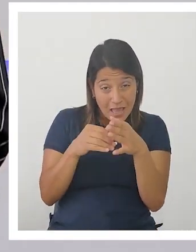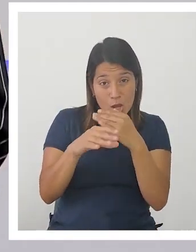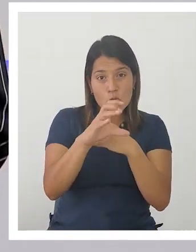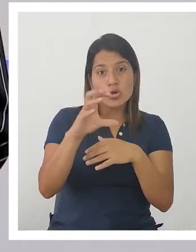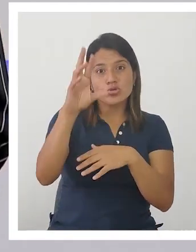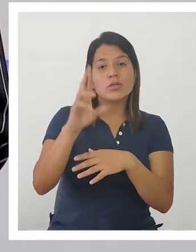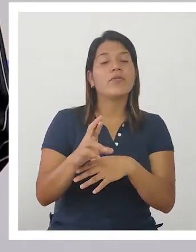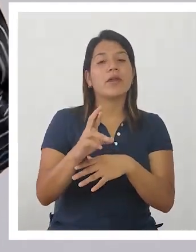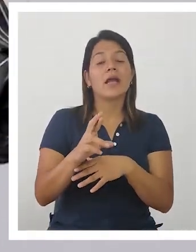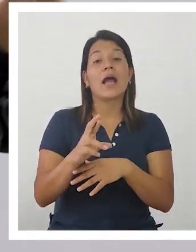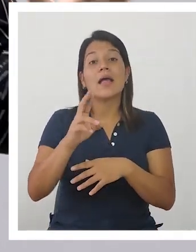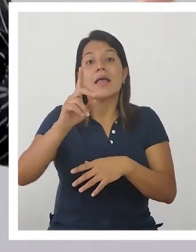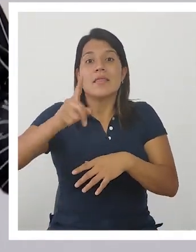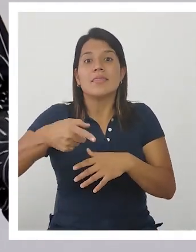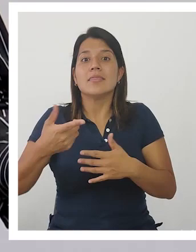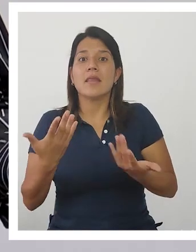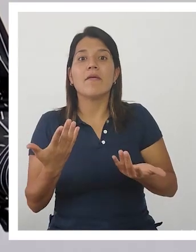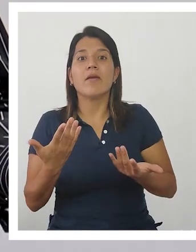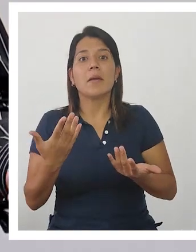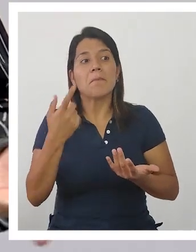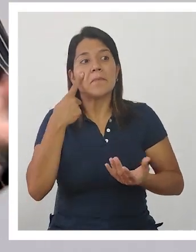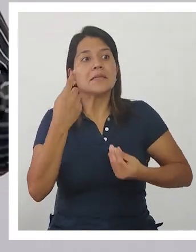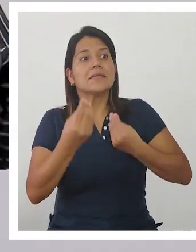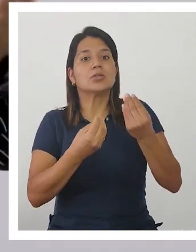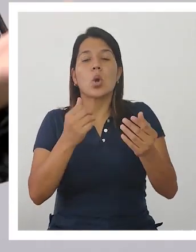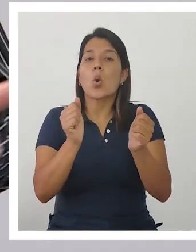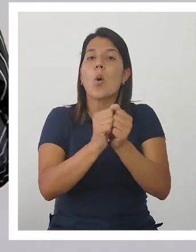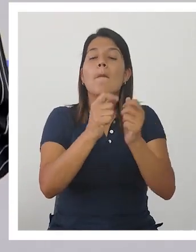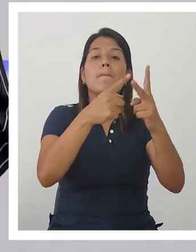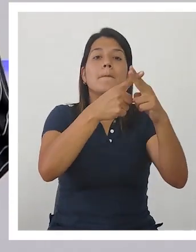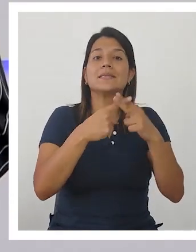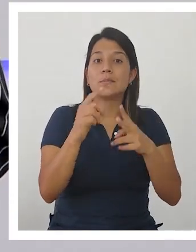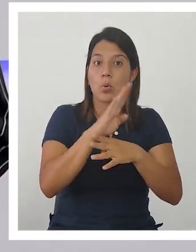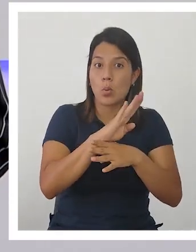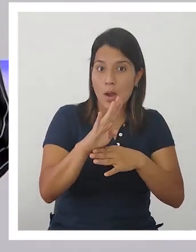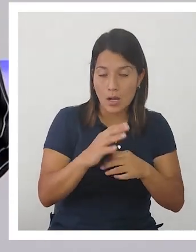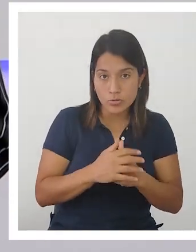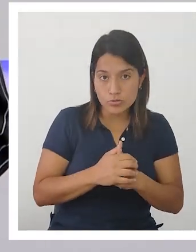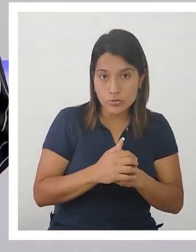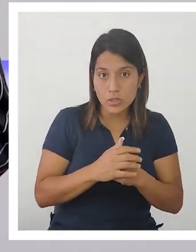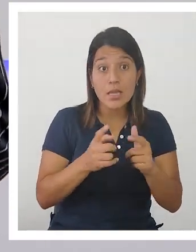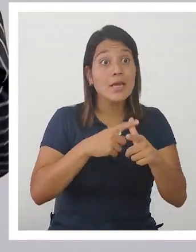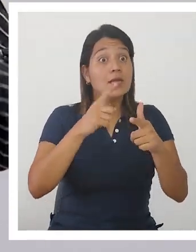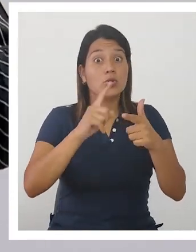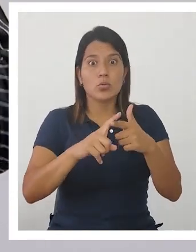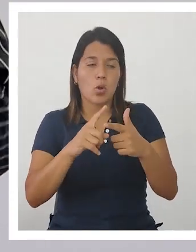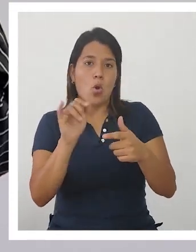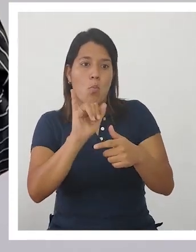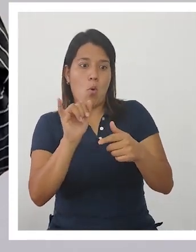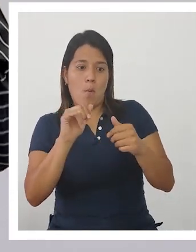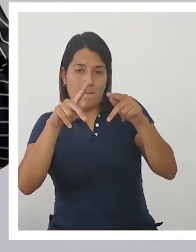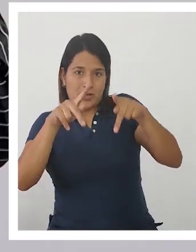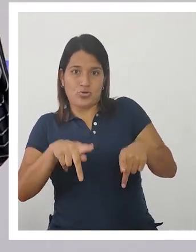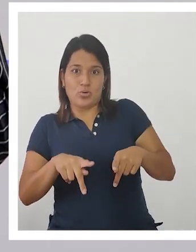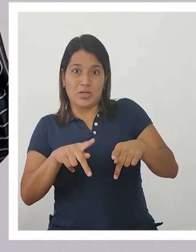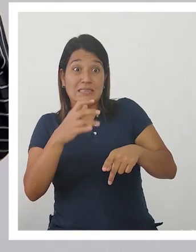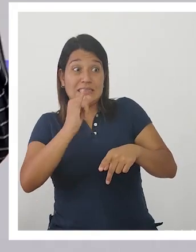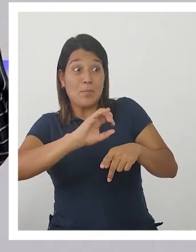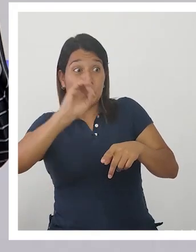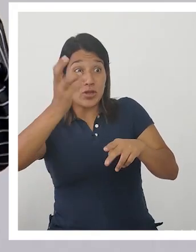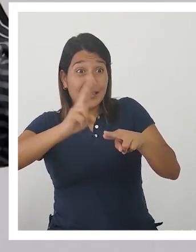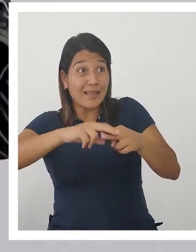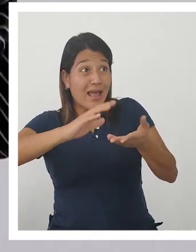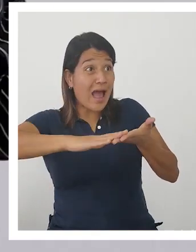créditos bancarios. Si la tasa está alta, menos que les van a dar un crédito. Entonces, ahí es donde uno dice,